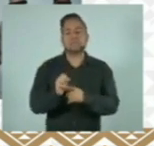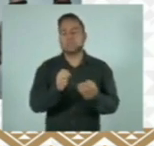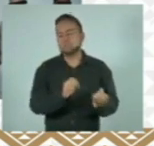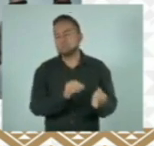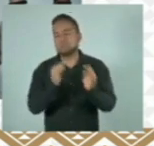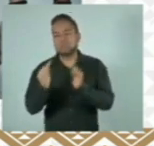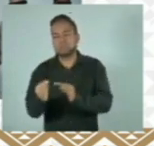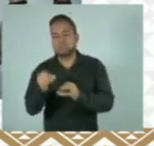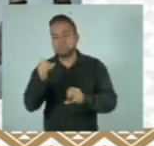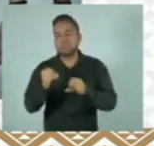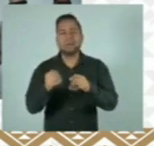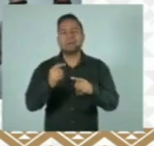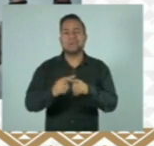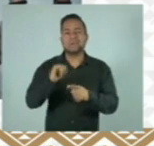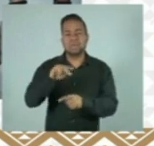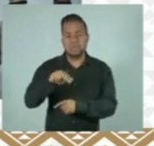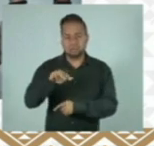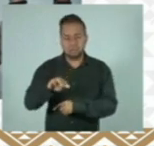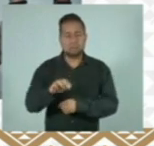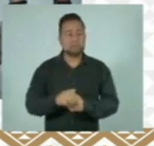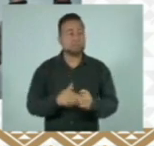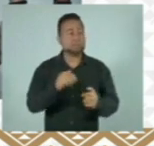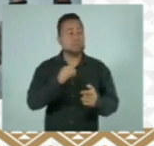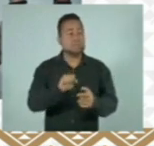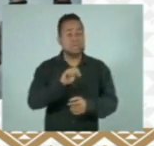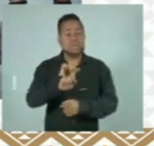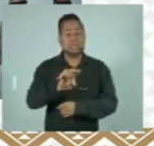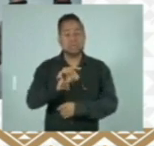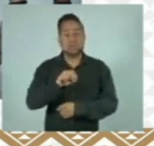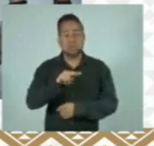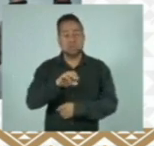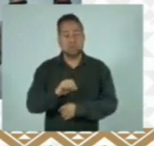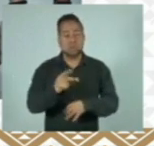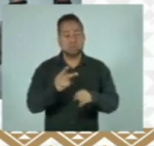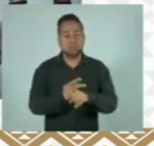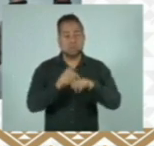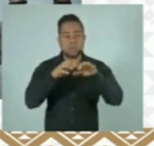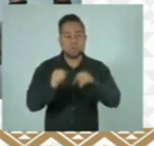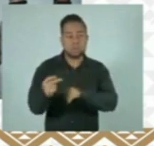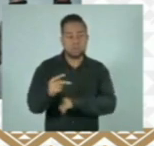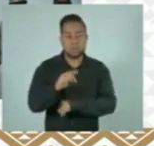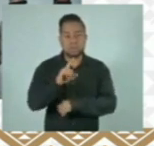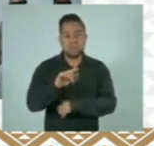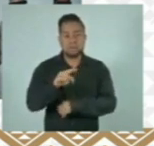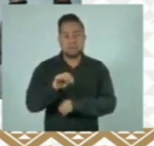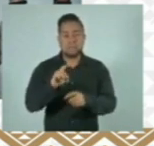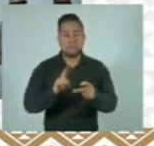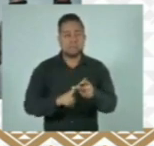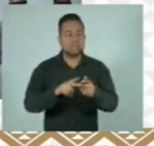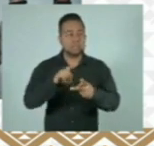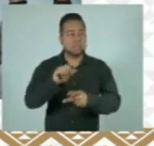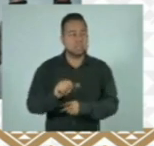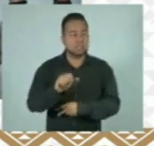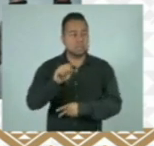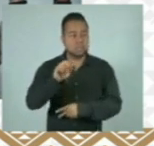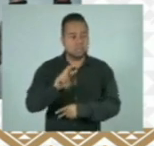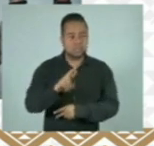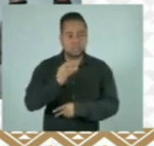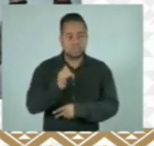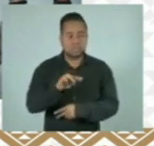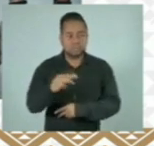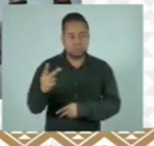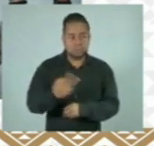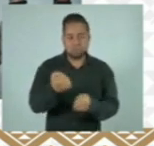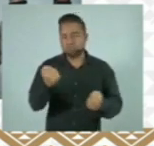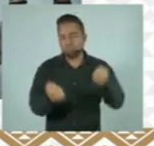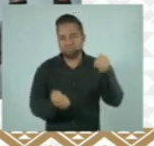disposición del Instituto Nacional de Migración. San Antonio de la Cal, la Policía Estatal llevó a cabo el aseguramiento y detención de David N. y Ariam N., ya que conducían un